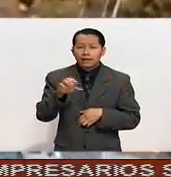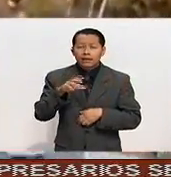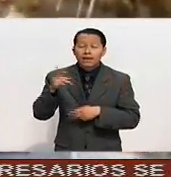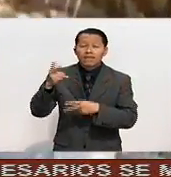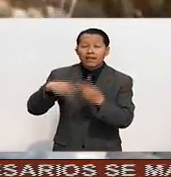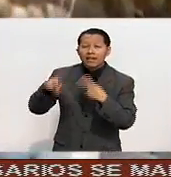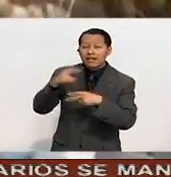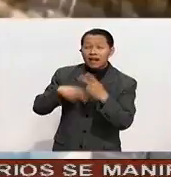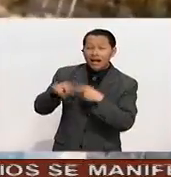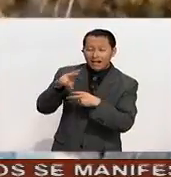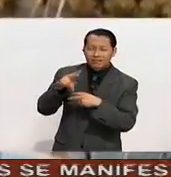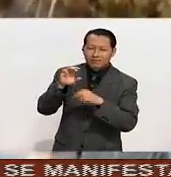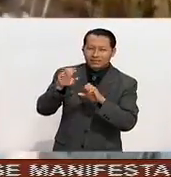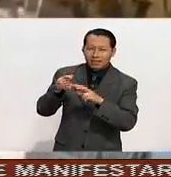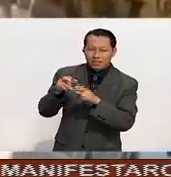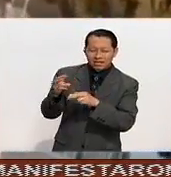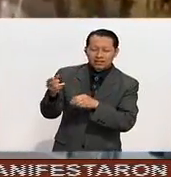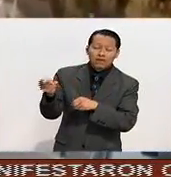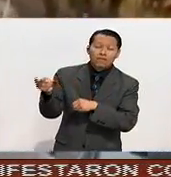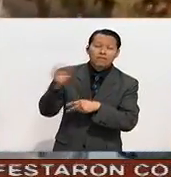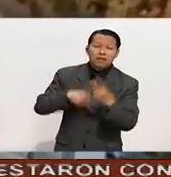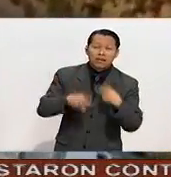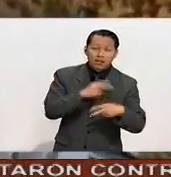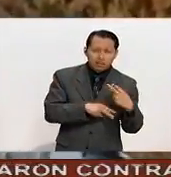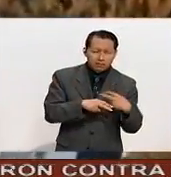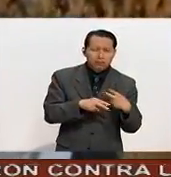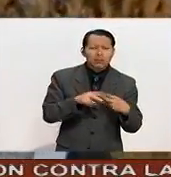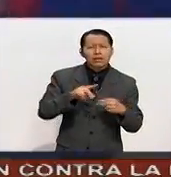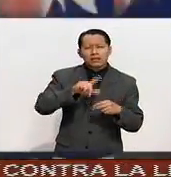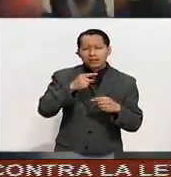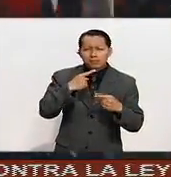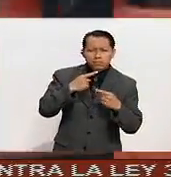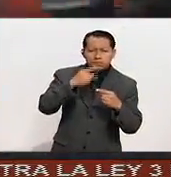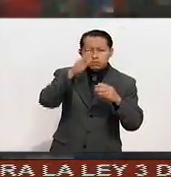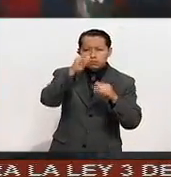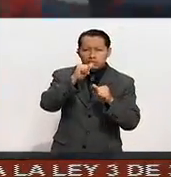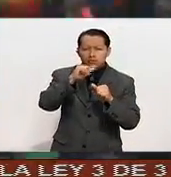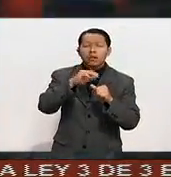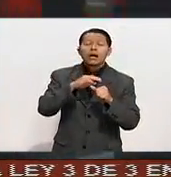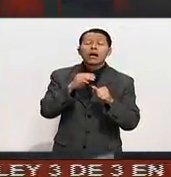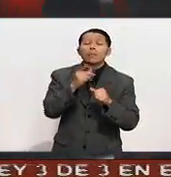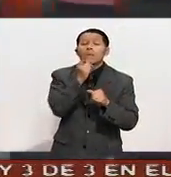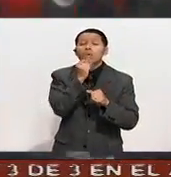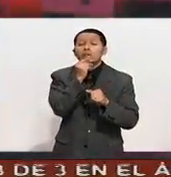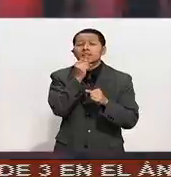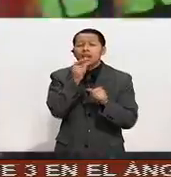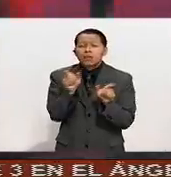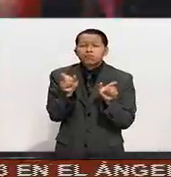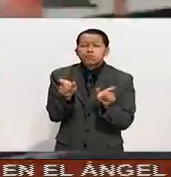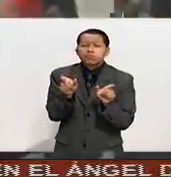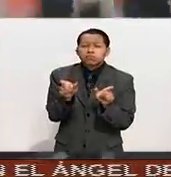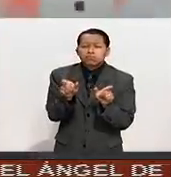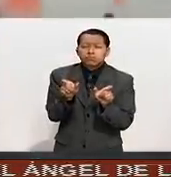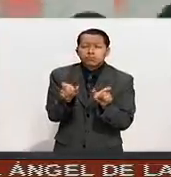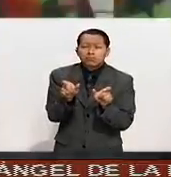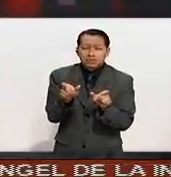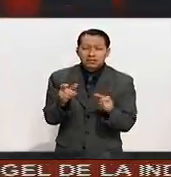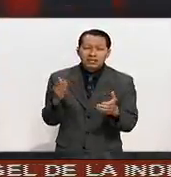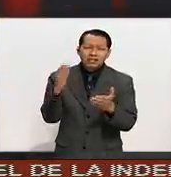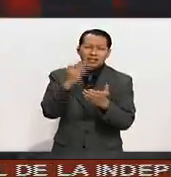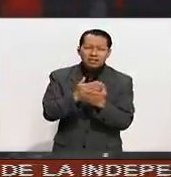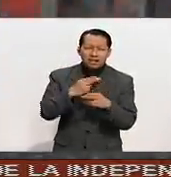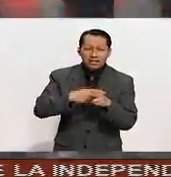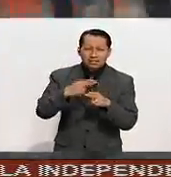de Chiapas. Luego de llegar a un acuerdo, la policía escoltó la caravana de más de 30 autobuses hasta el plantón que mantienen en la Ciudadela